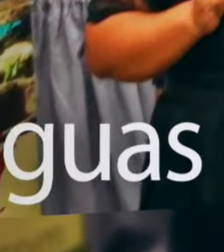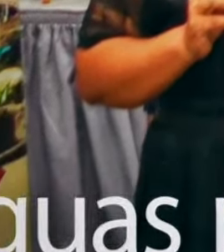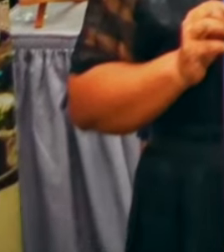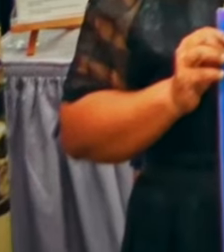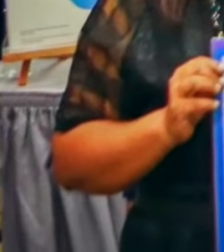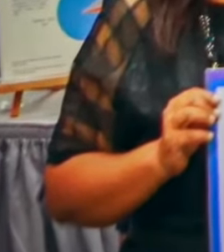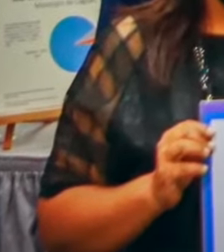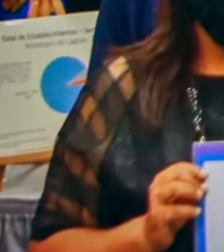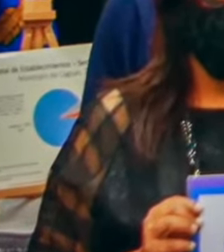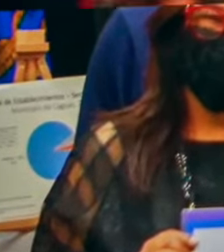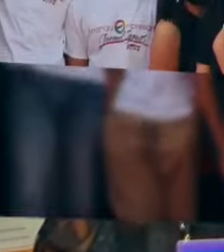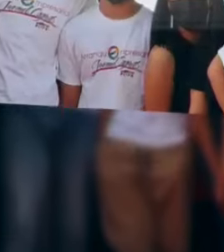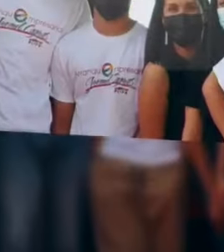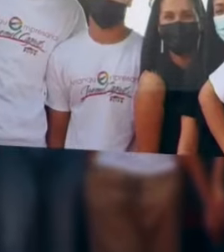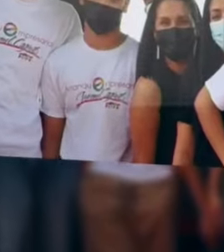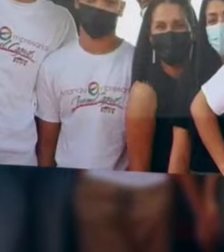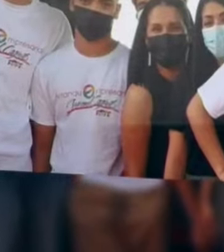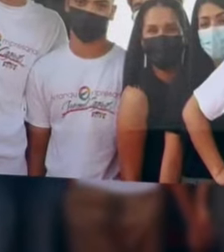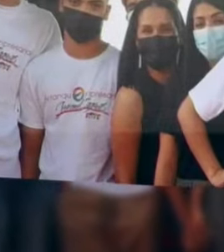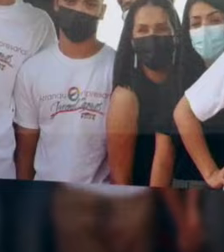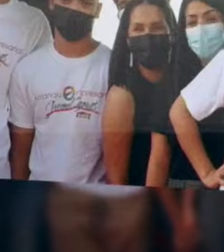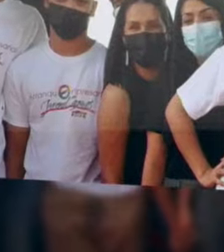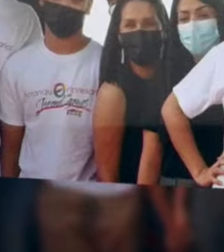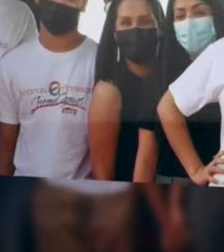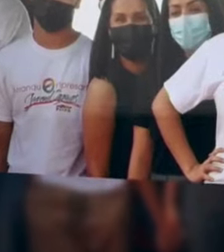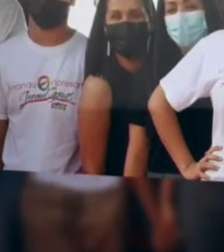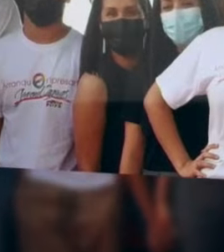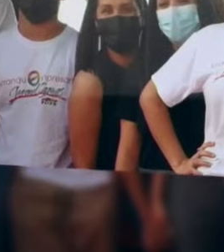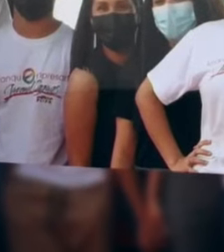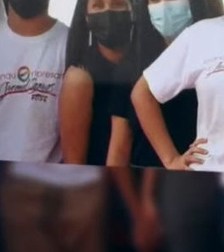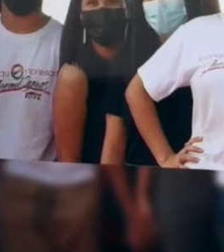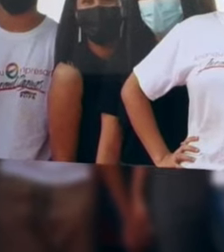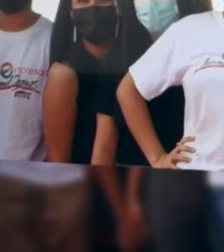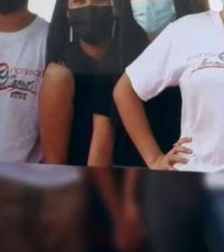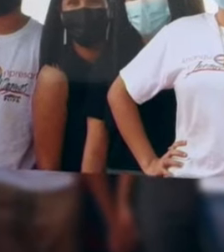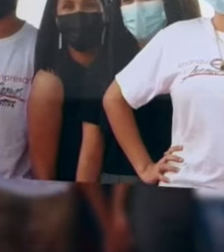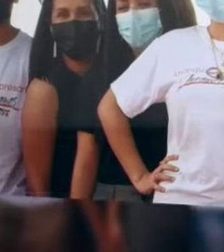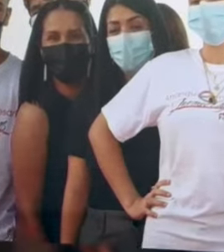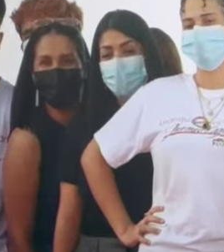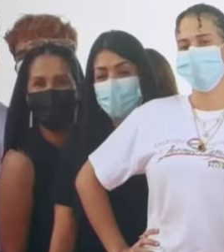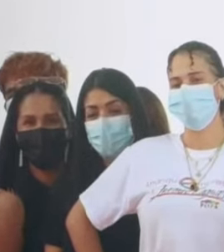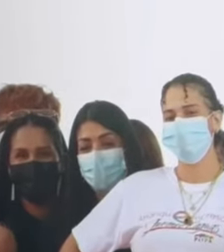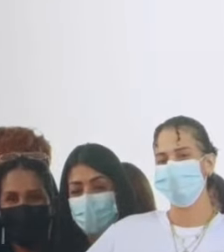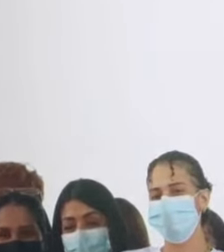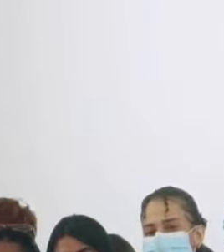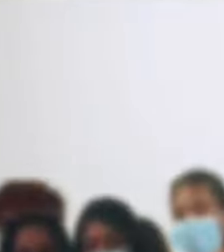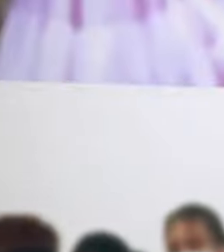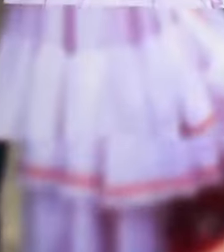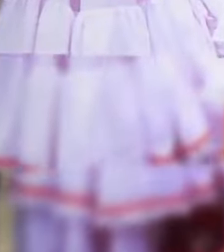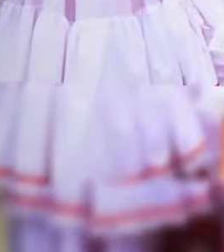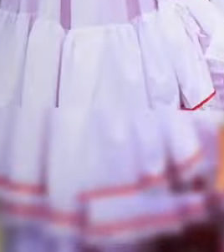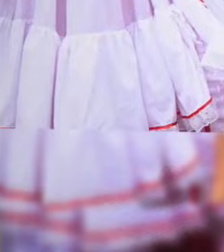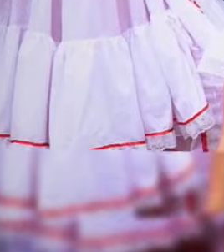futuro de nuestros jóvenes desde la perspectiva de una ciudad educadora, que provee espacios para el desarrollo de intereses y talento, así como